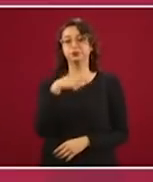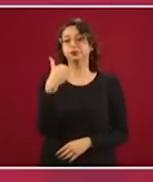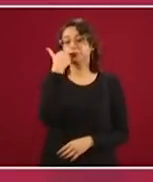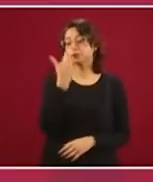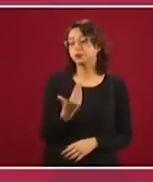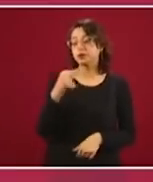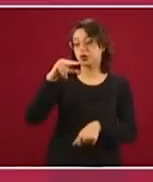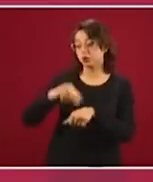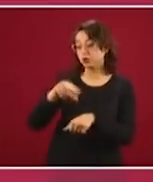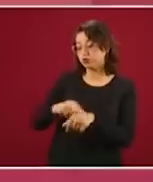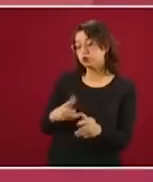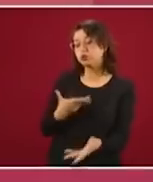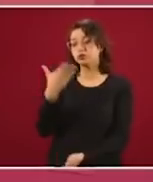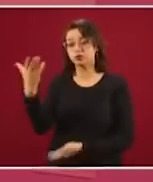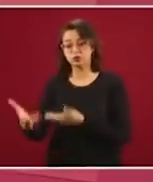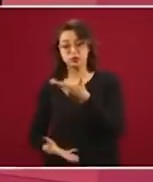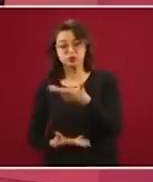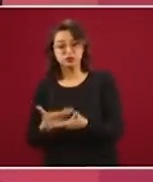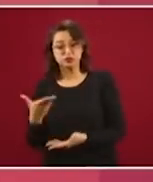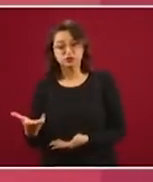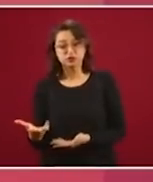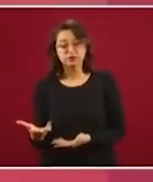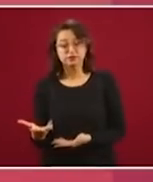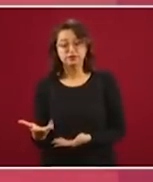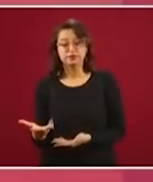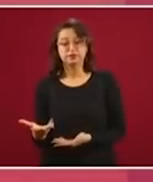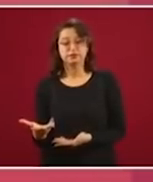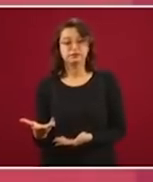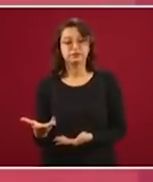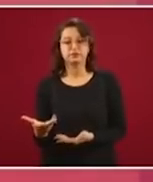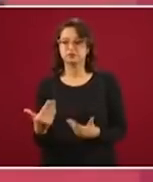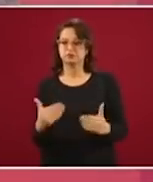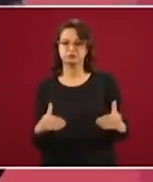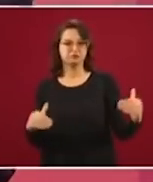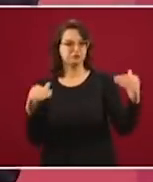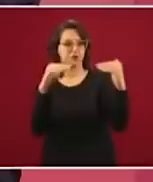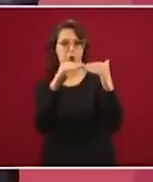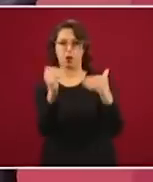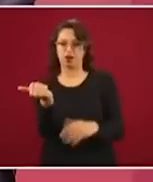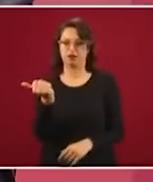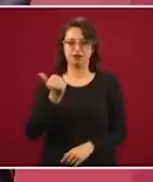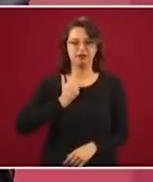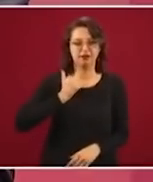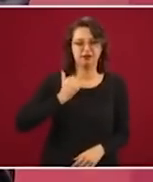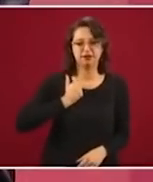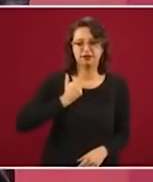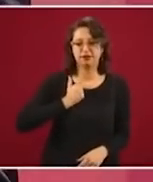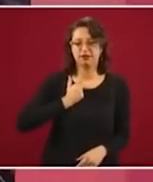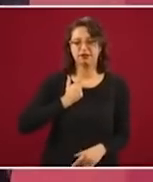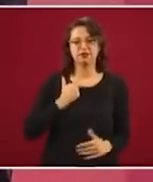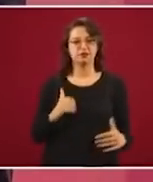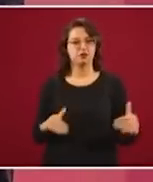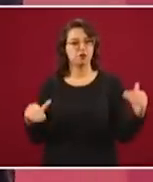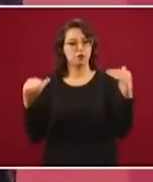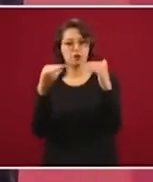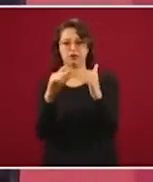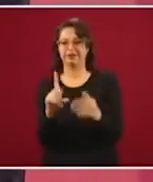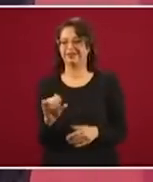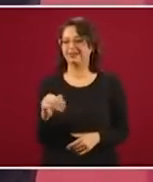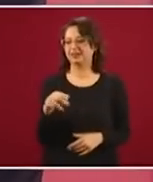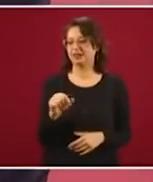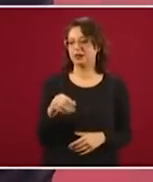sea como el de Canadá como el de